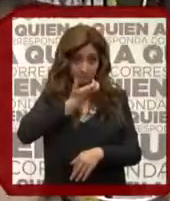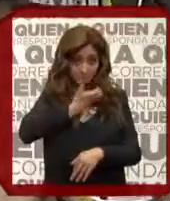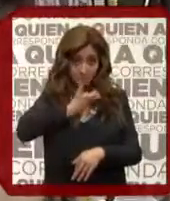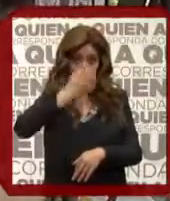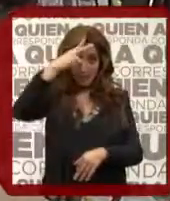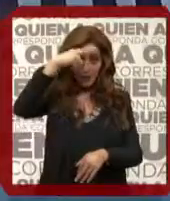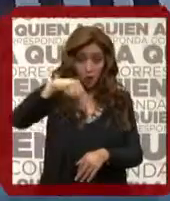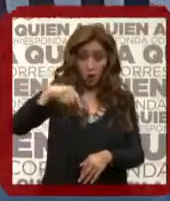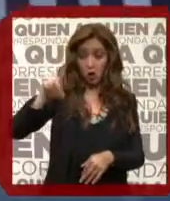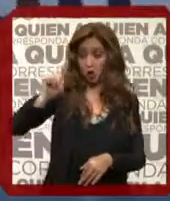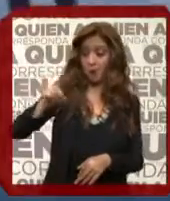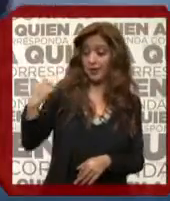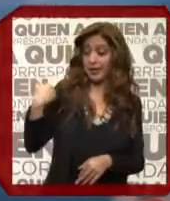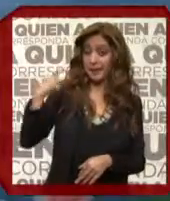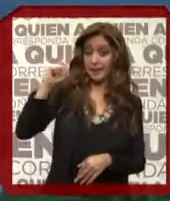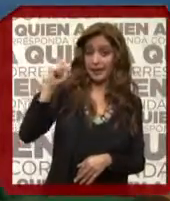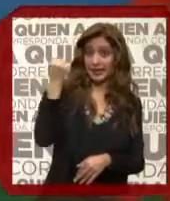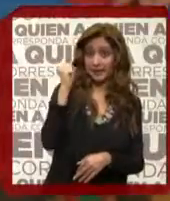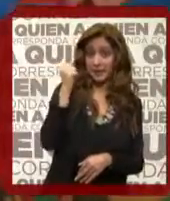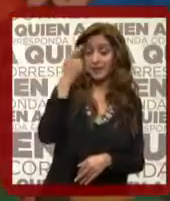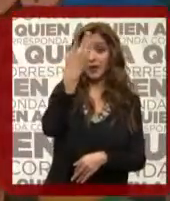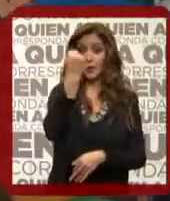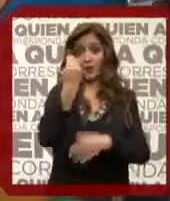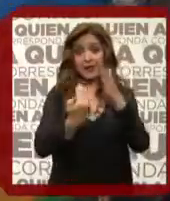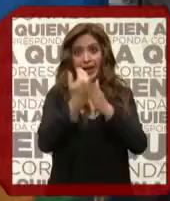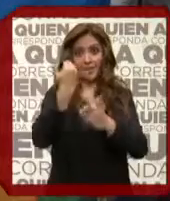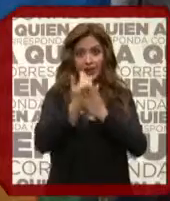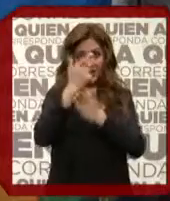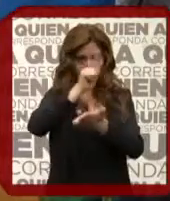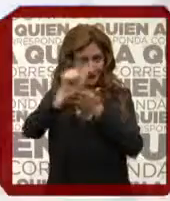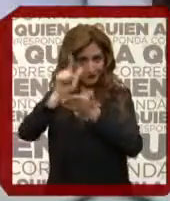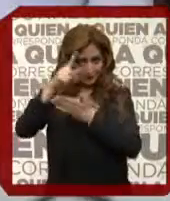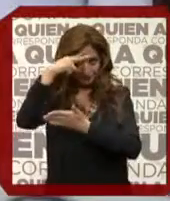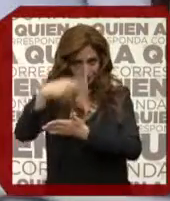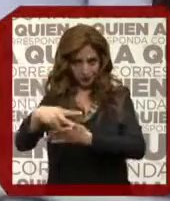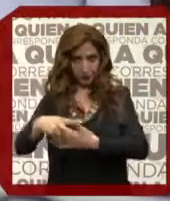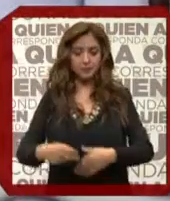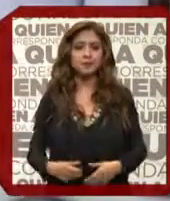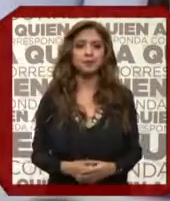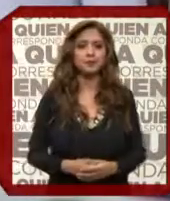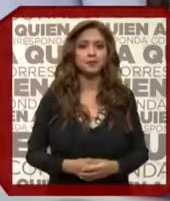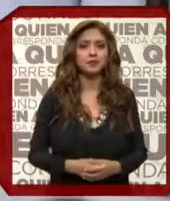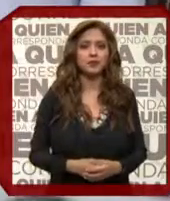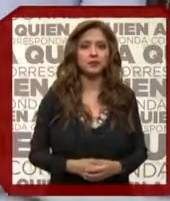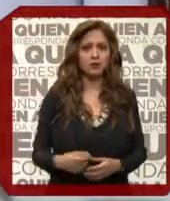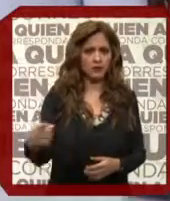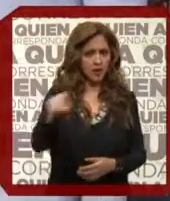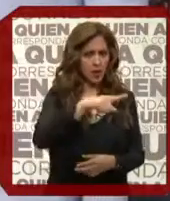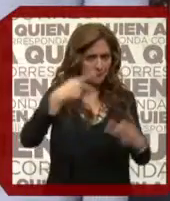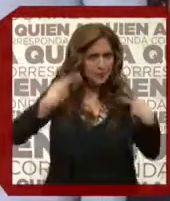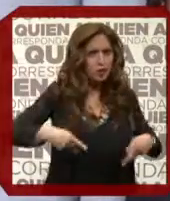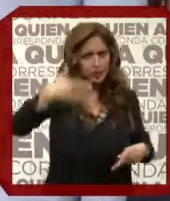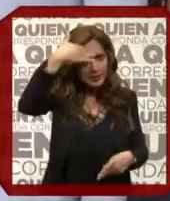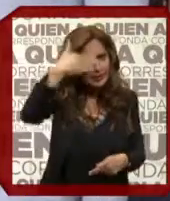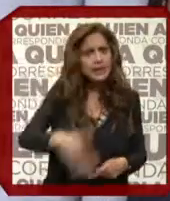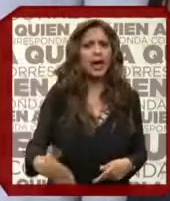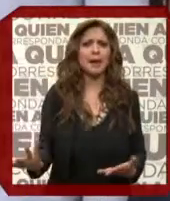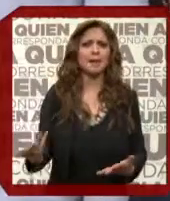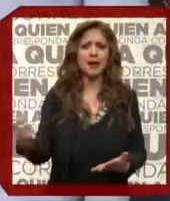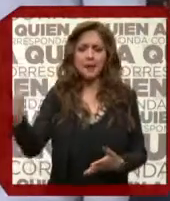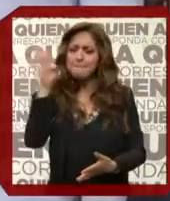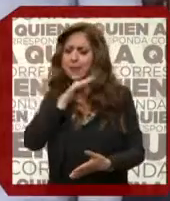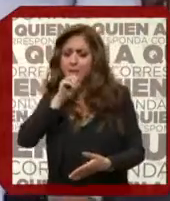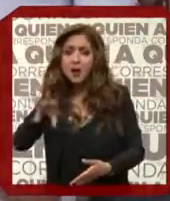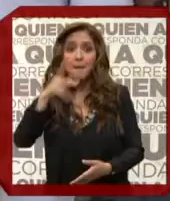este domingo 20 de septiembre en punto de las 9 de la mañana. Que la gente sabe que está mal, solamente necesitaban un empujoncito